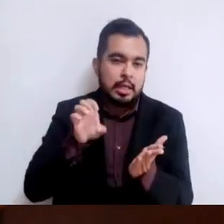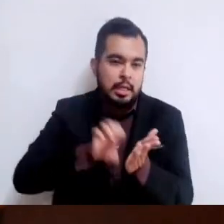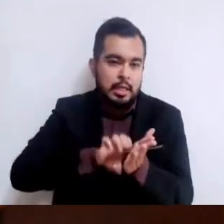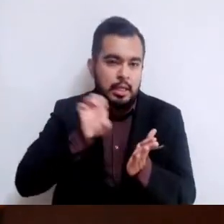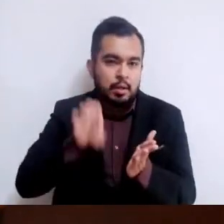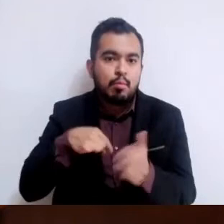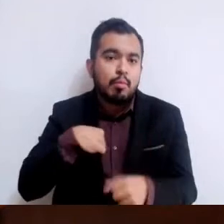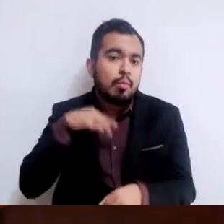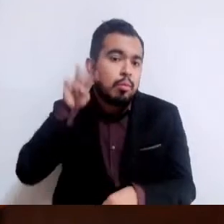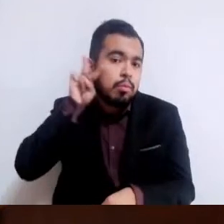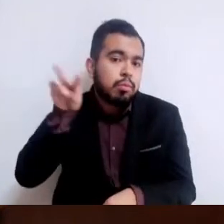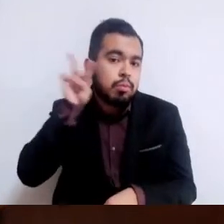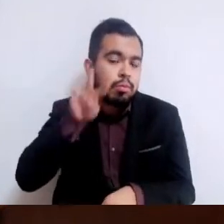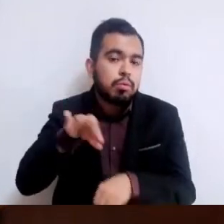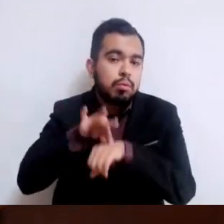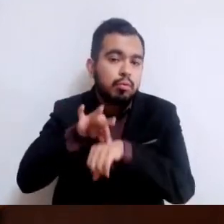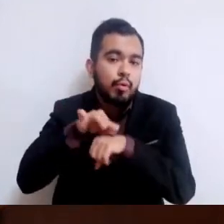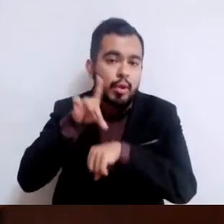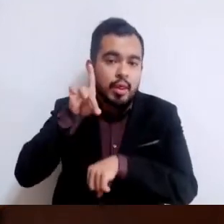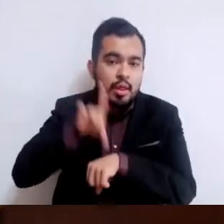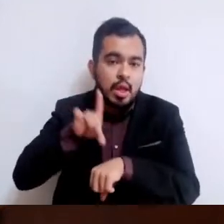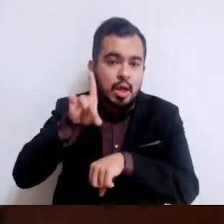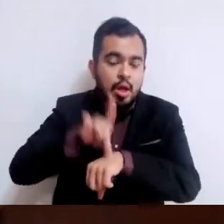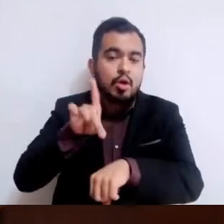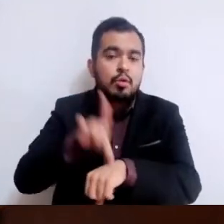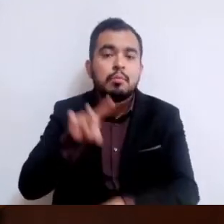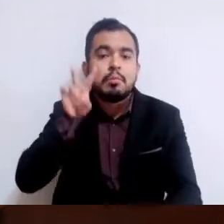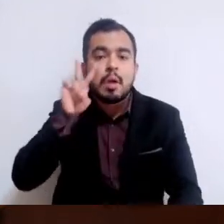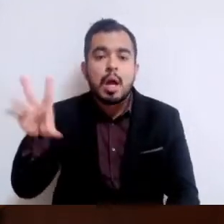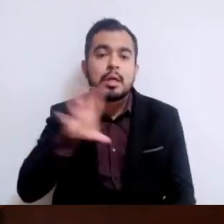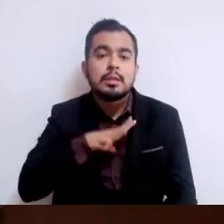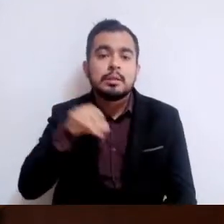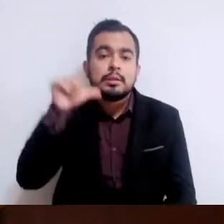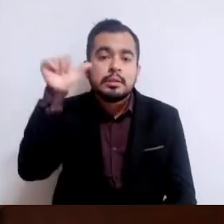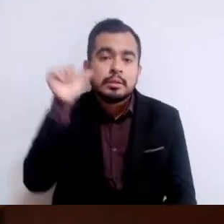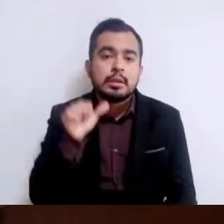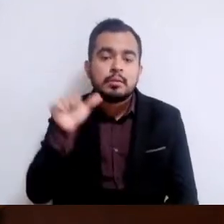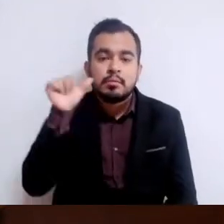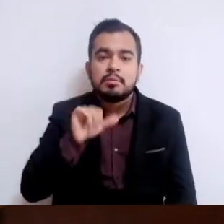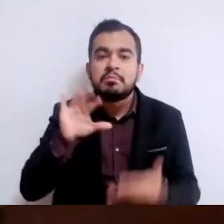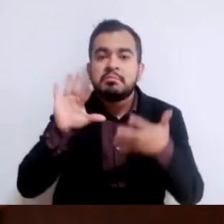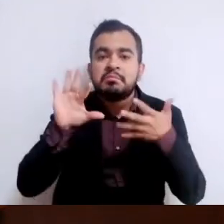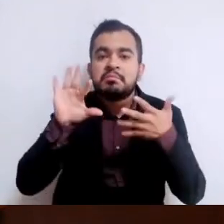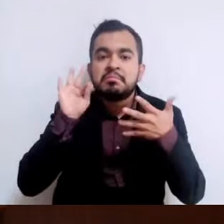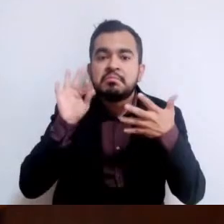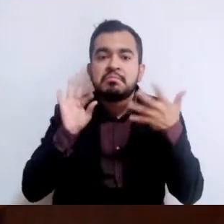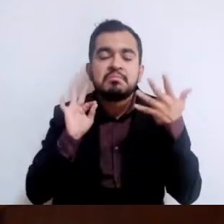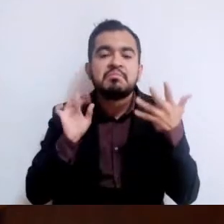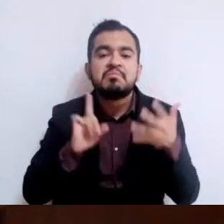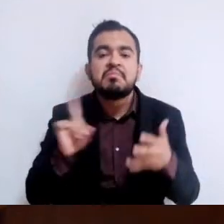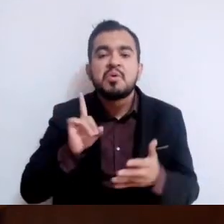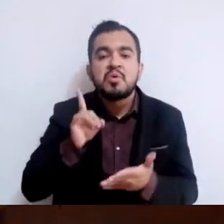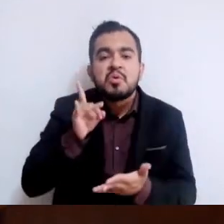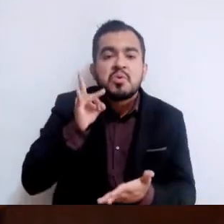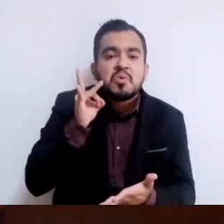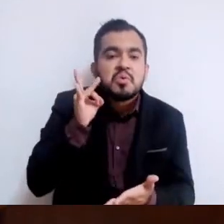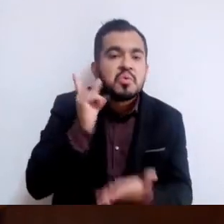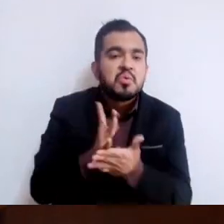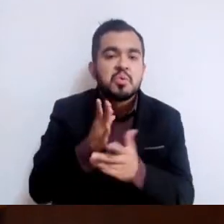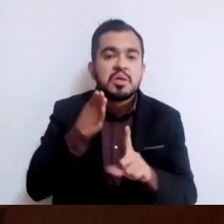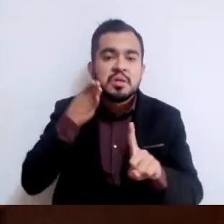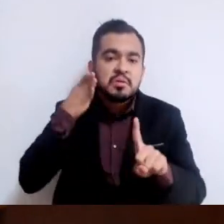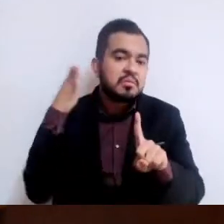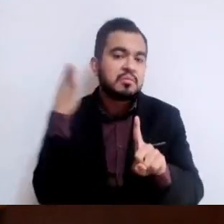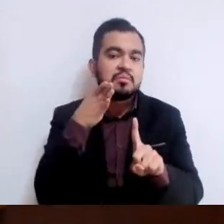diario, donde se puede observar prácticamente siempre la falta de alternativas y la inaceptable y precaria situación en la que tienen que andar